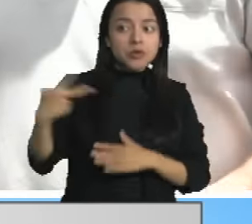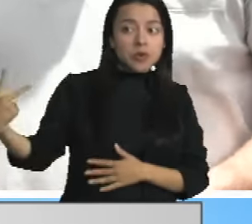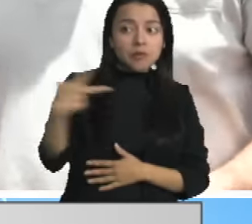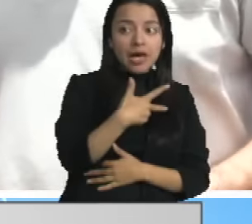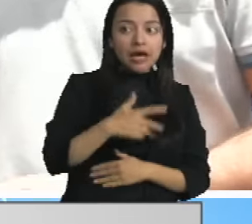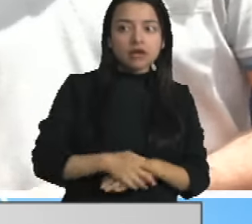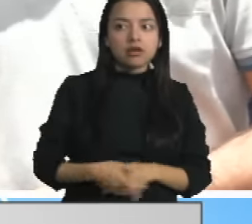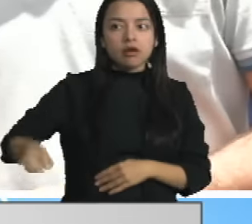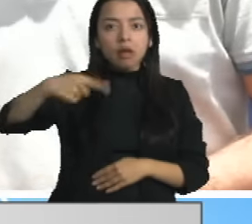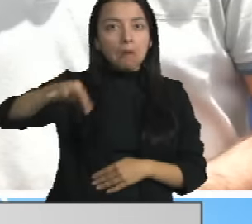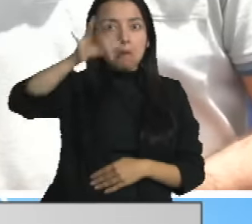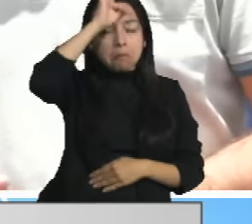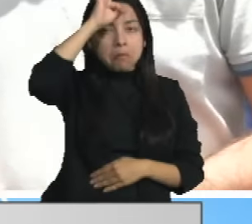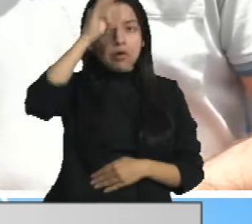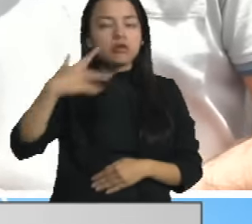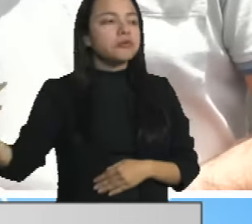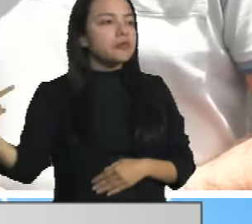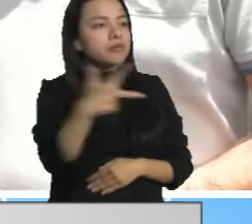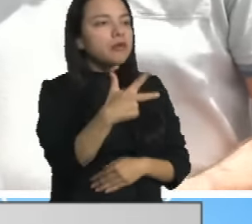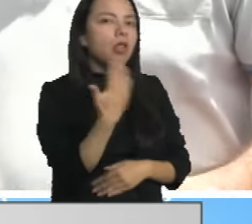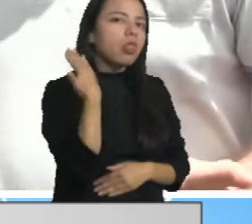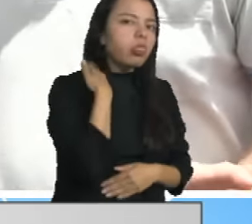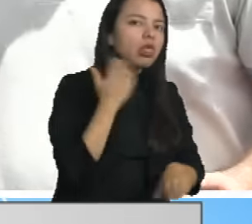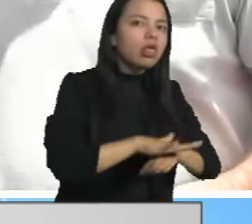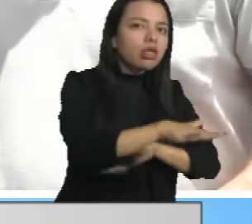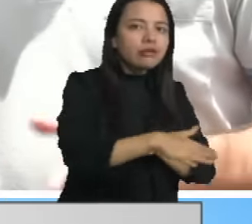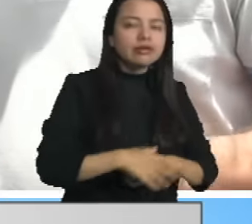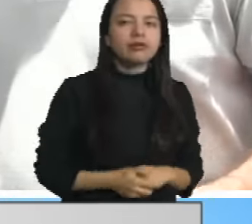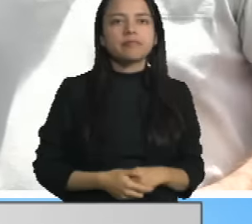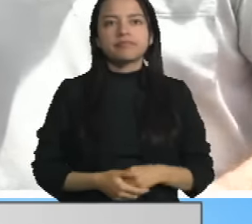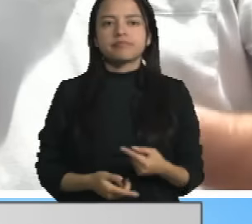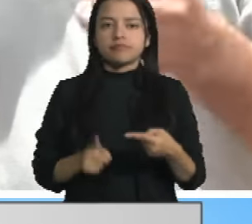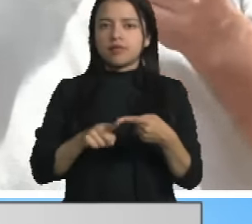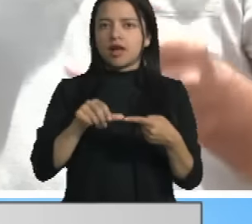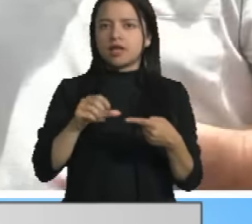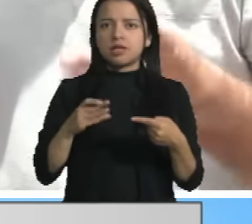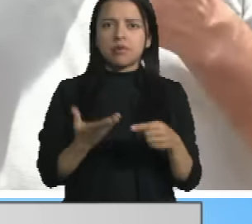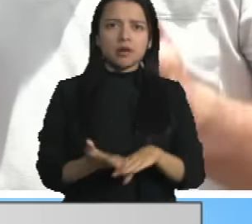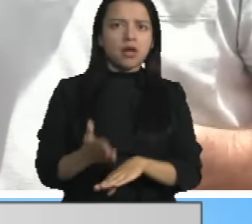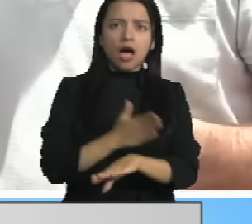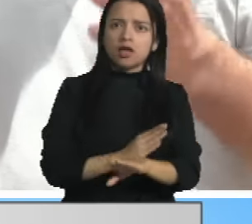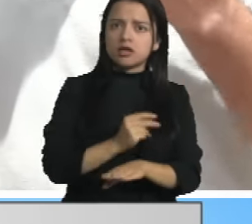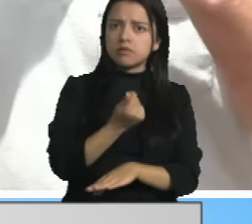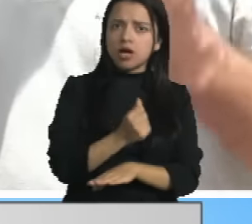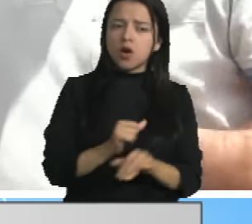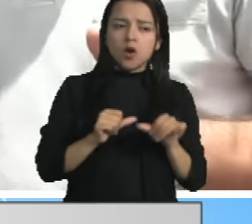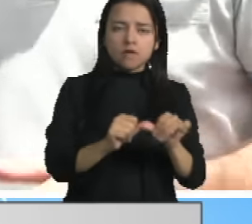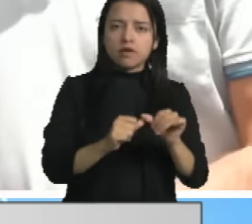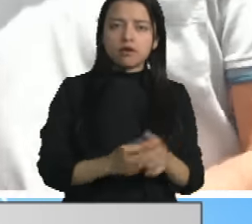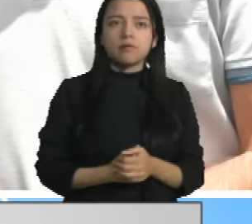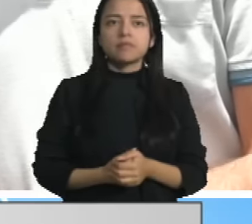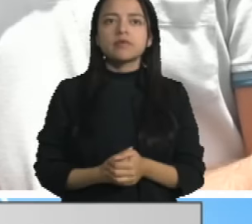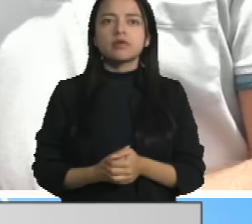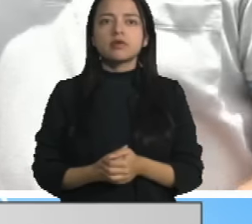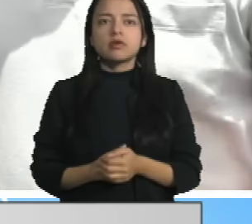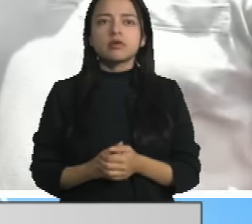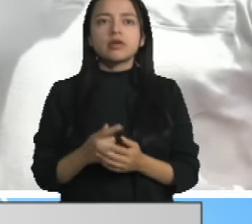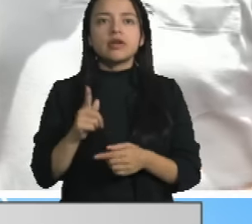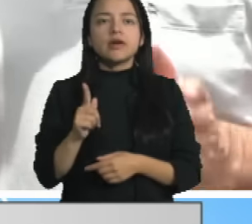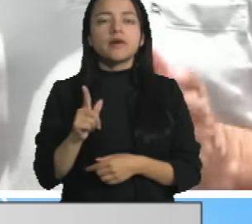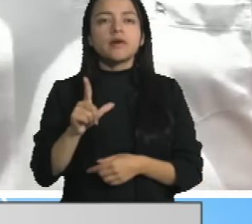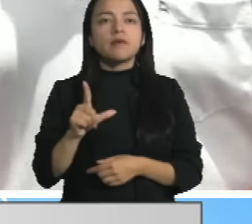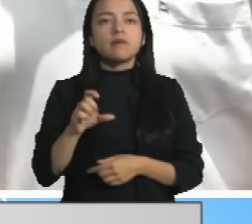nos dejen la CPM como estaba. Eso es lo que pedimos, que nos dejen la CPM como estaba y la tabla de fletes que nos la suba. La tabla de fletes